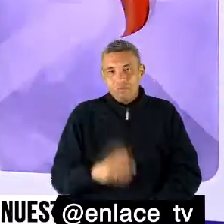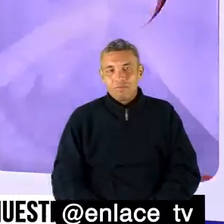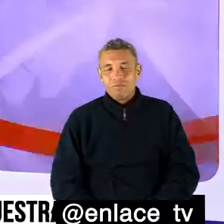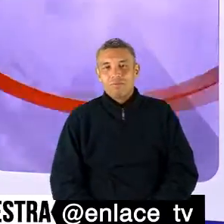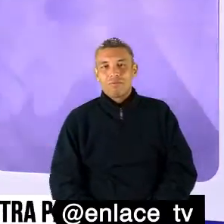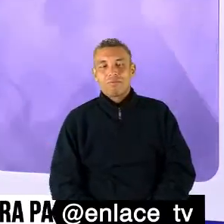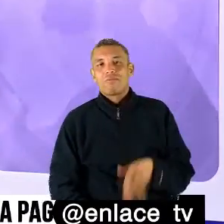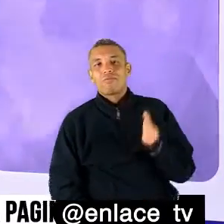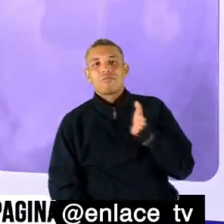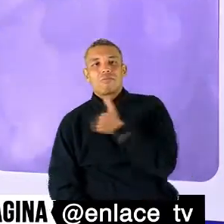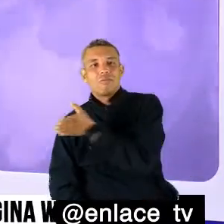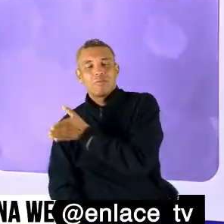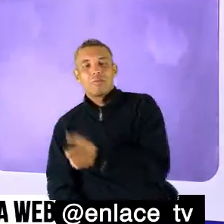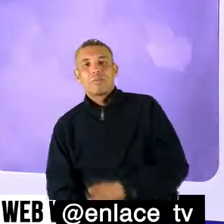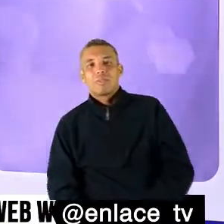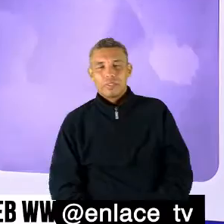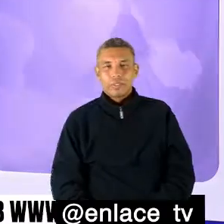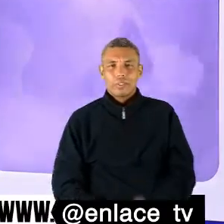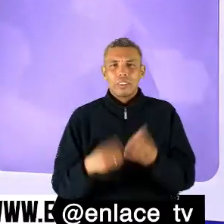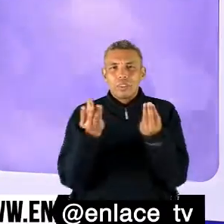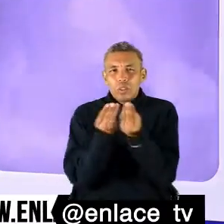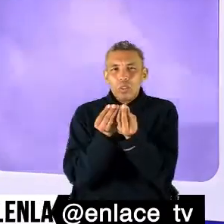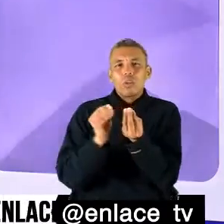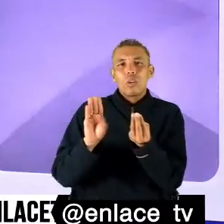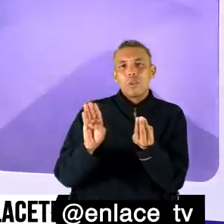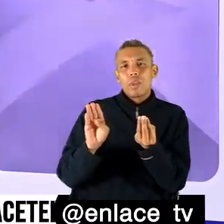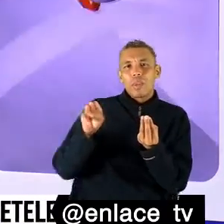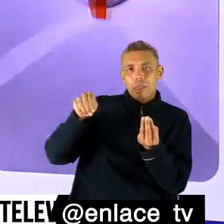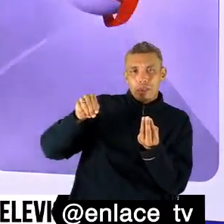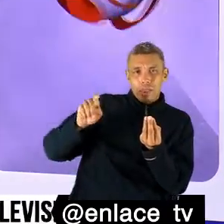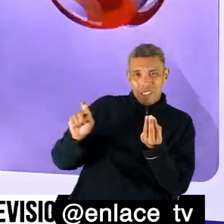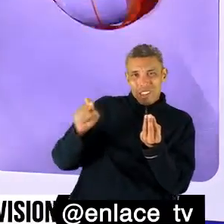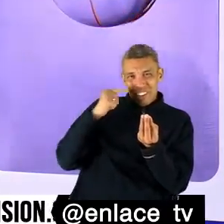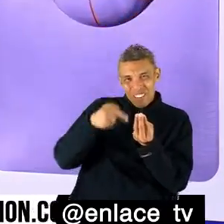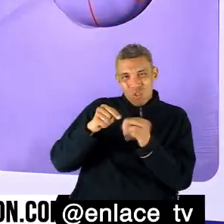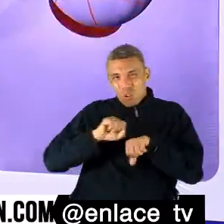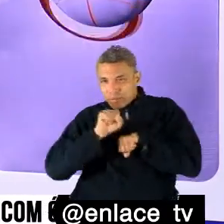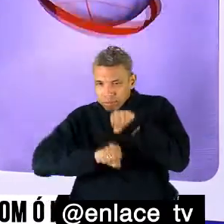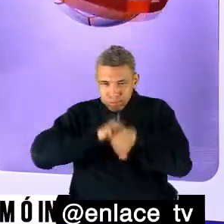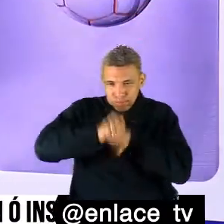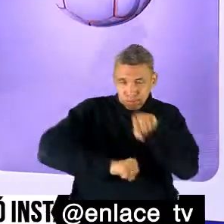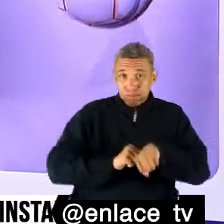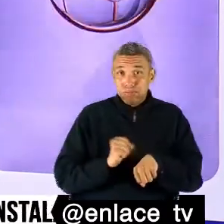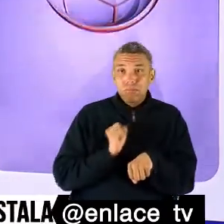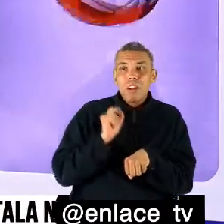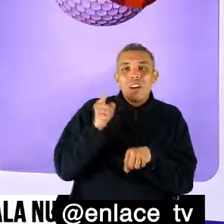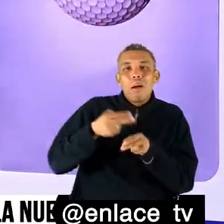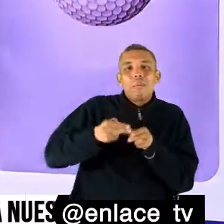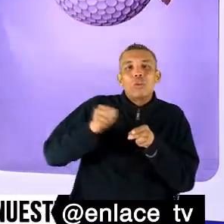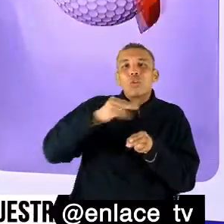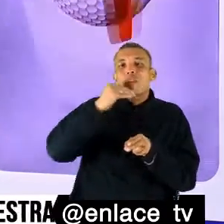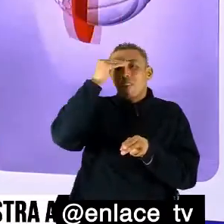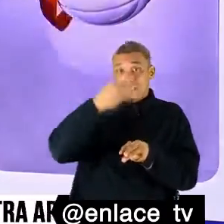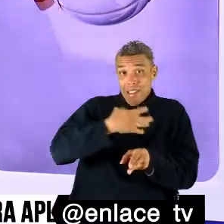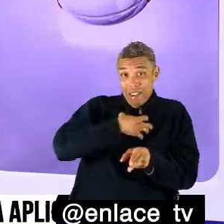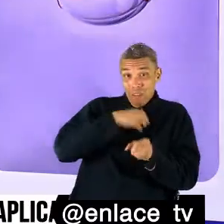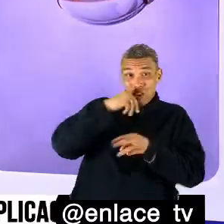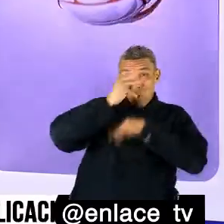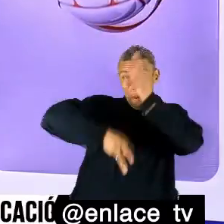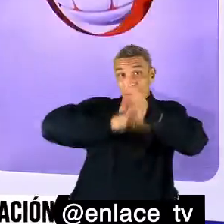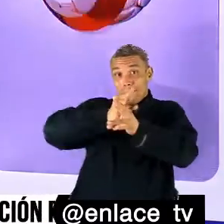30 pilotos de BMX junto al cuerpo técnico viajaron hacia Medellín, donde disputarán el campeonato mundial de esta